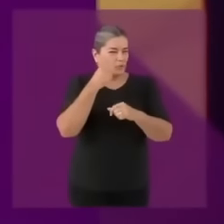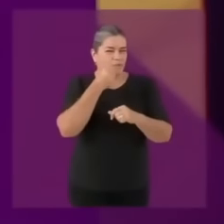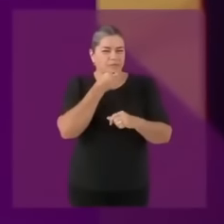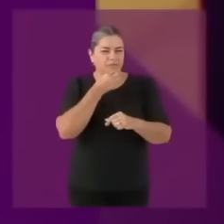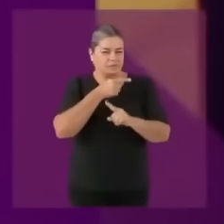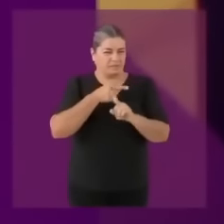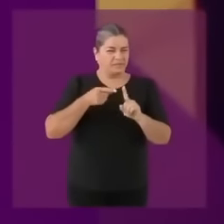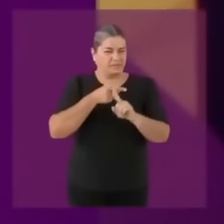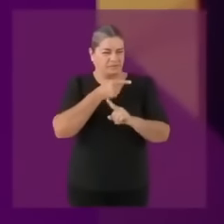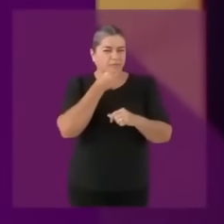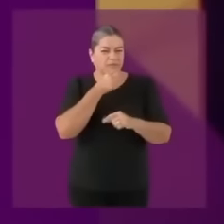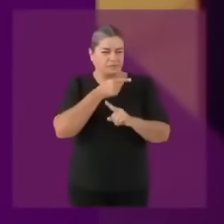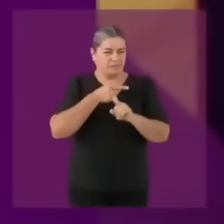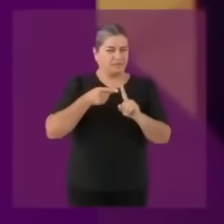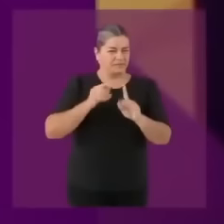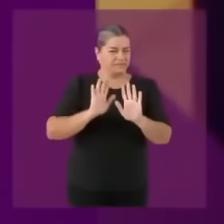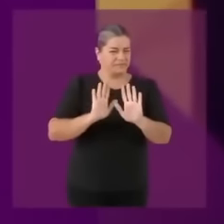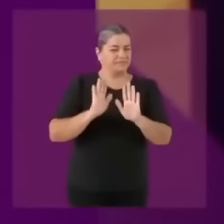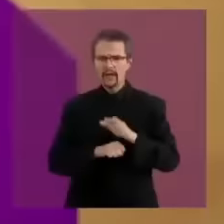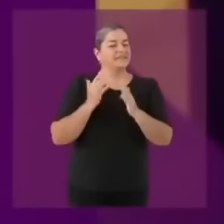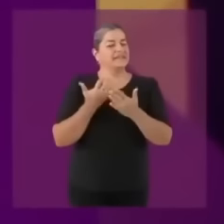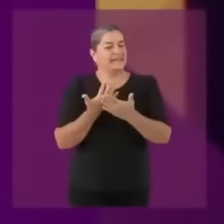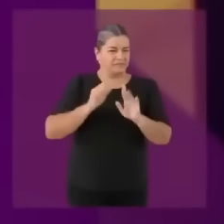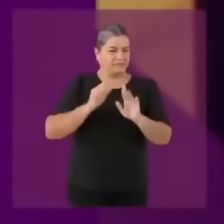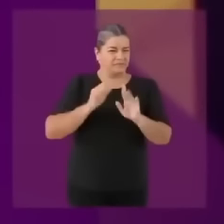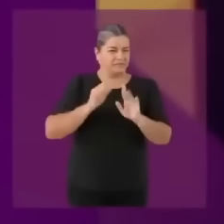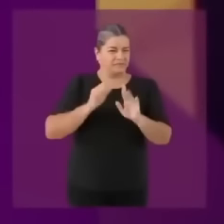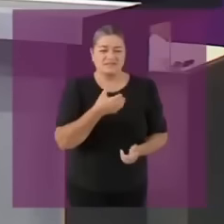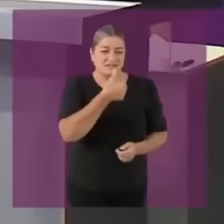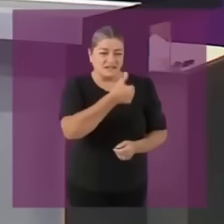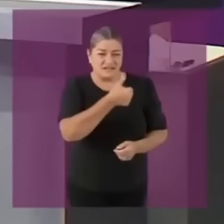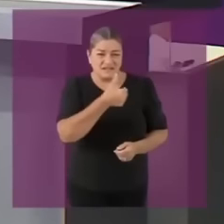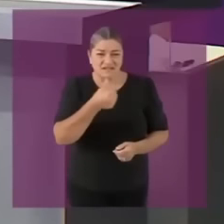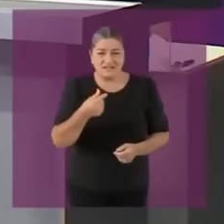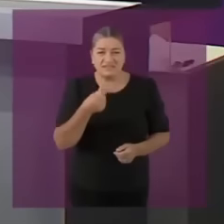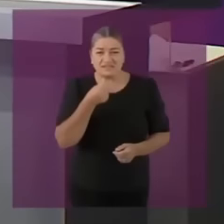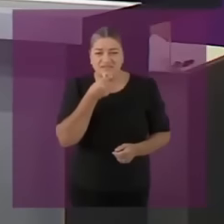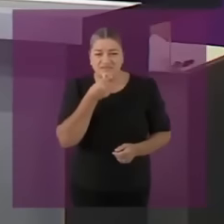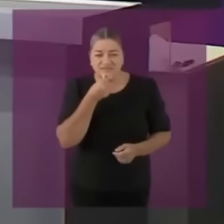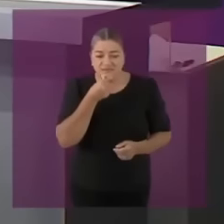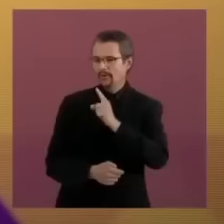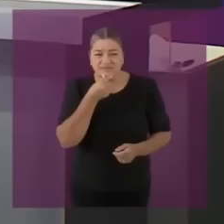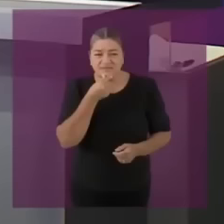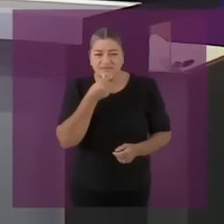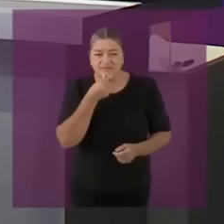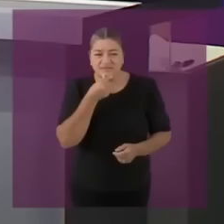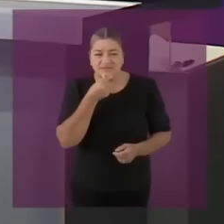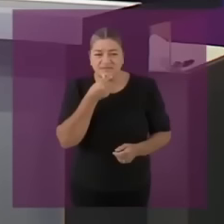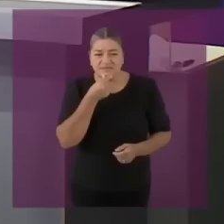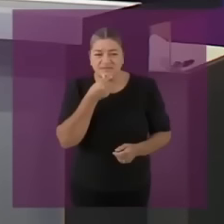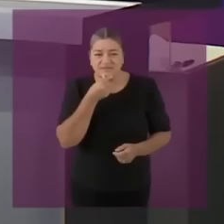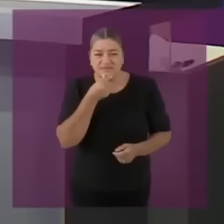niño me dicen, ¿quién chingado eres? Soy tu papá. Gracias, candidato Jorge.